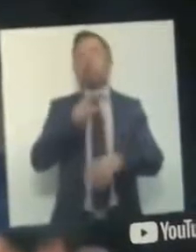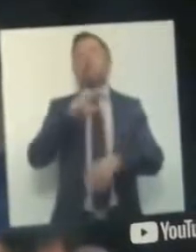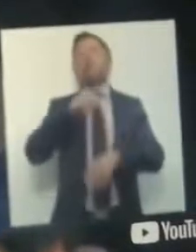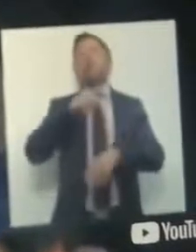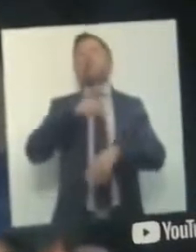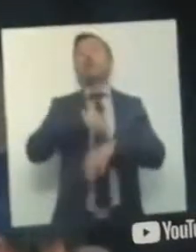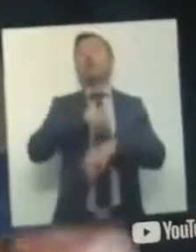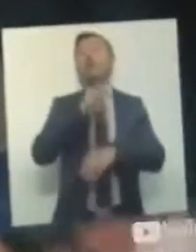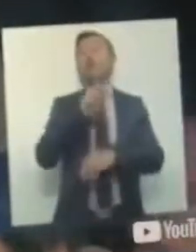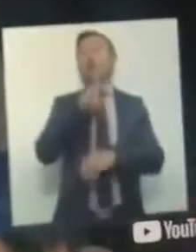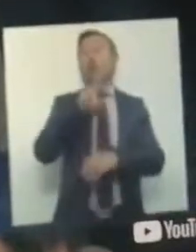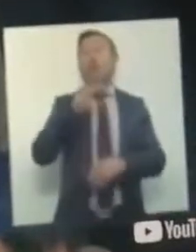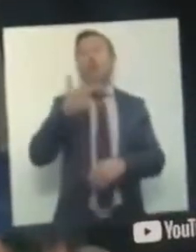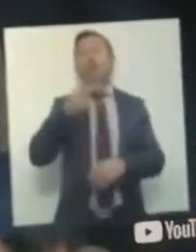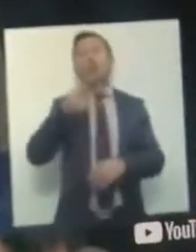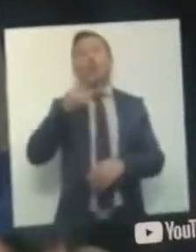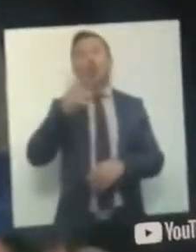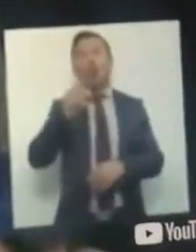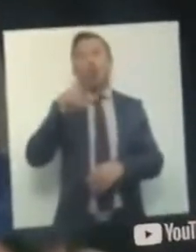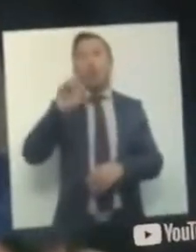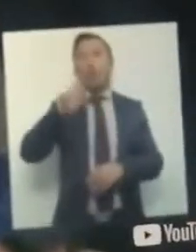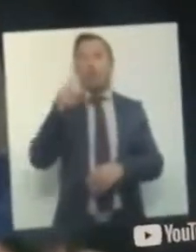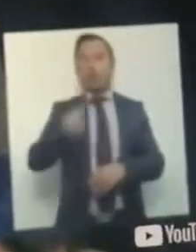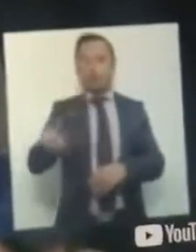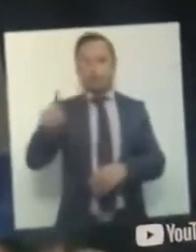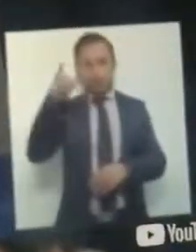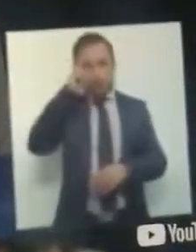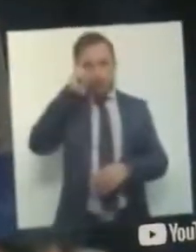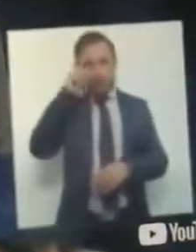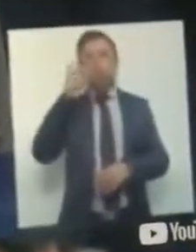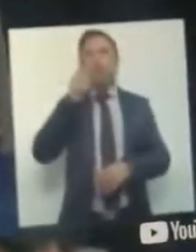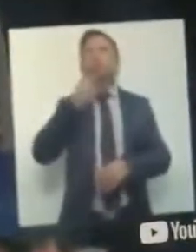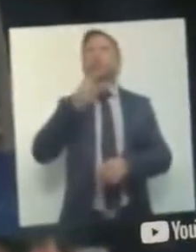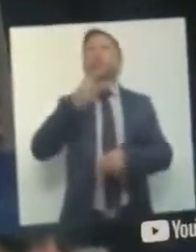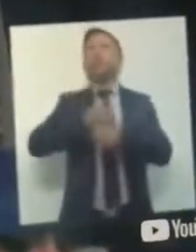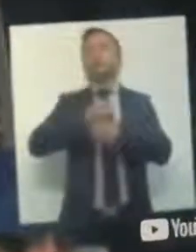López-Gatell Ramírez, subsecretario de Prevención y Promoción de Salud, presente.